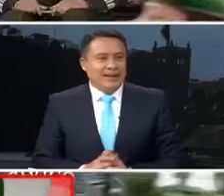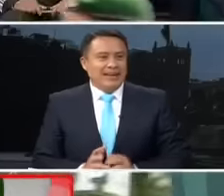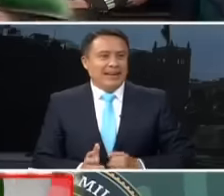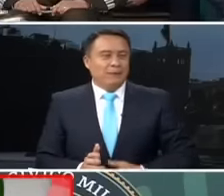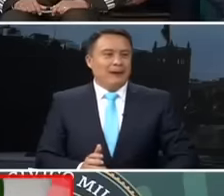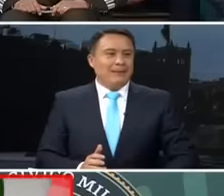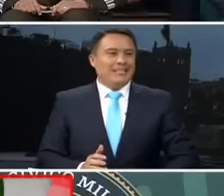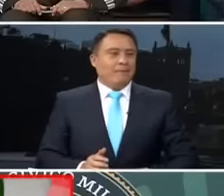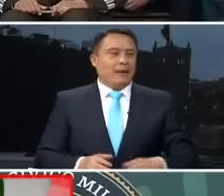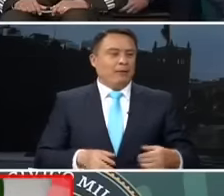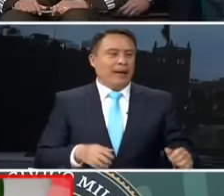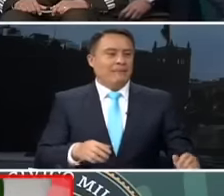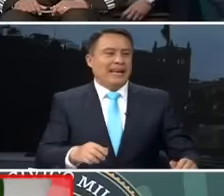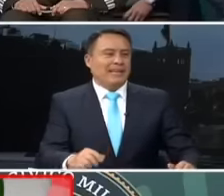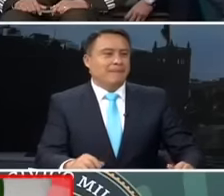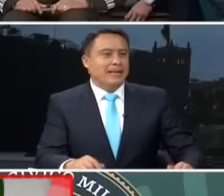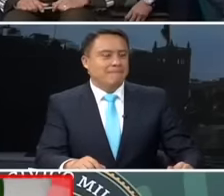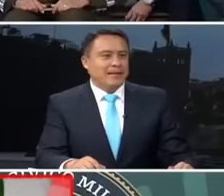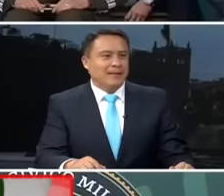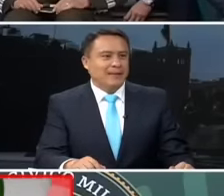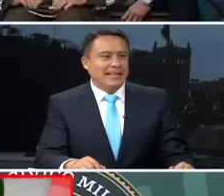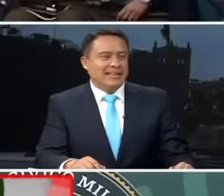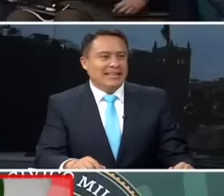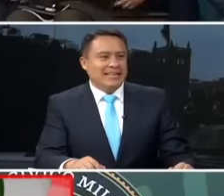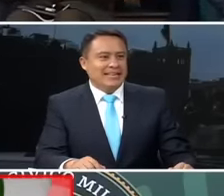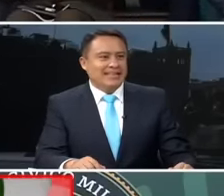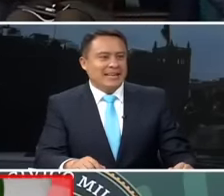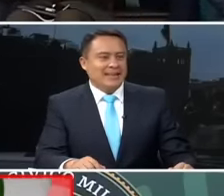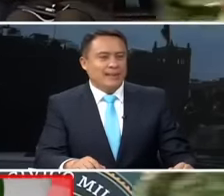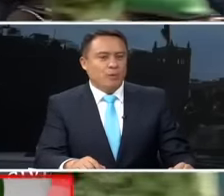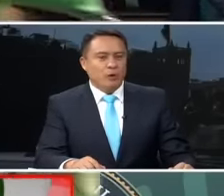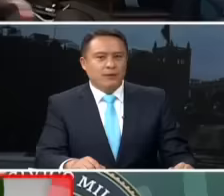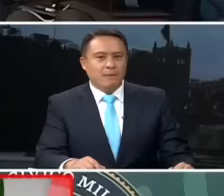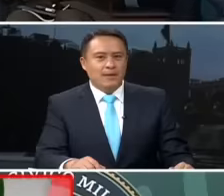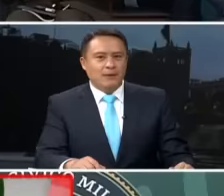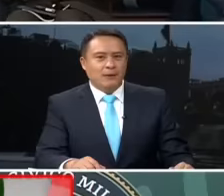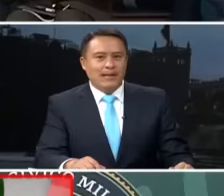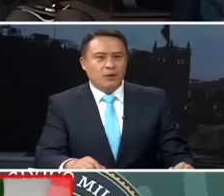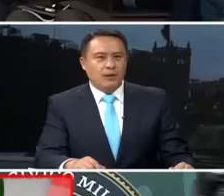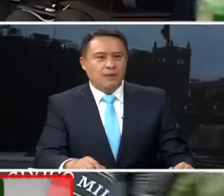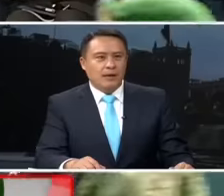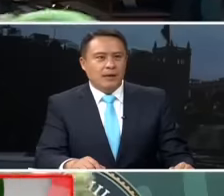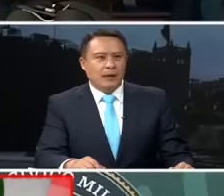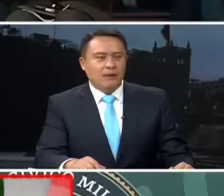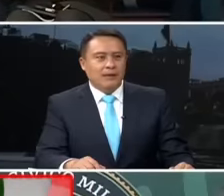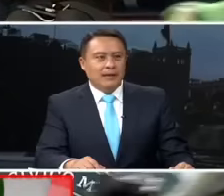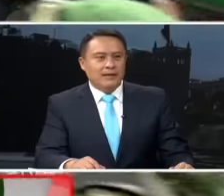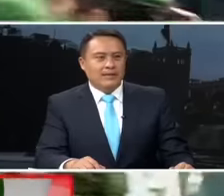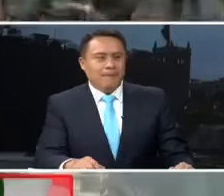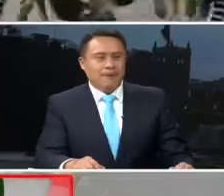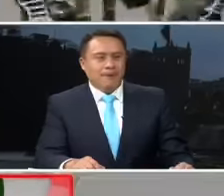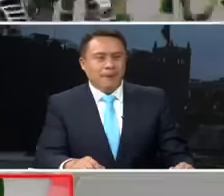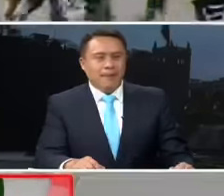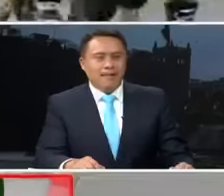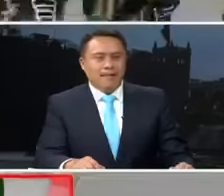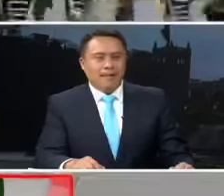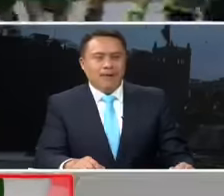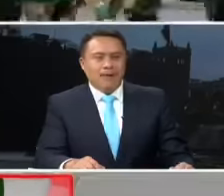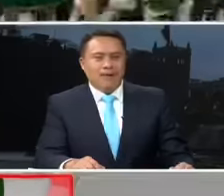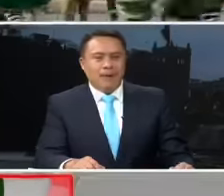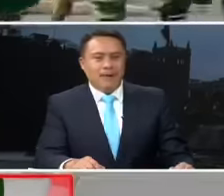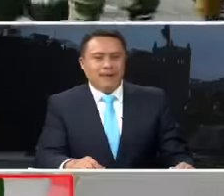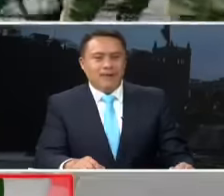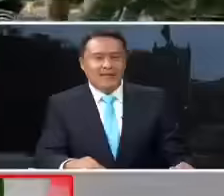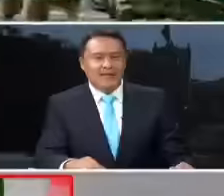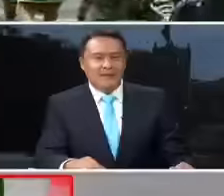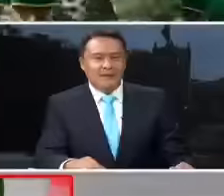Nacional. Y con una vista panorámica también impresionante desde el antiguo Ayuntamiento de la Ciudad de México, está Pati Rodríguez Calva